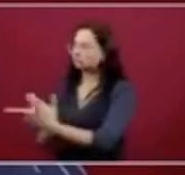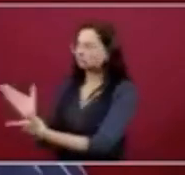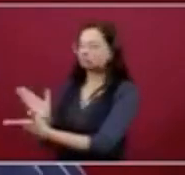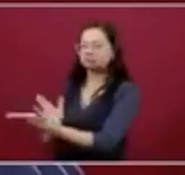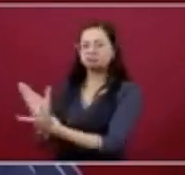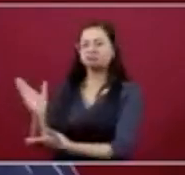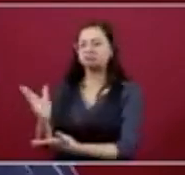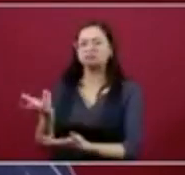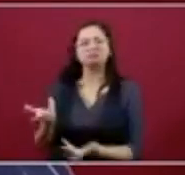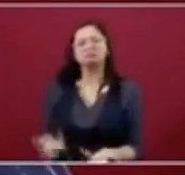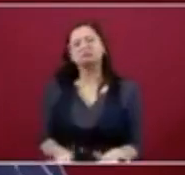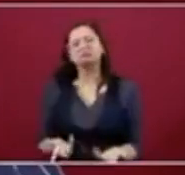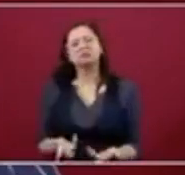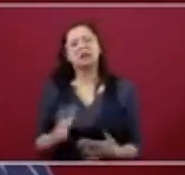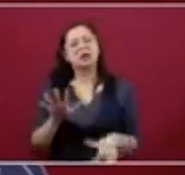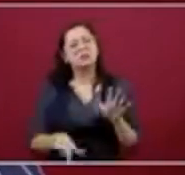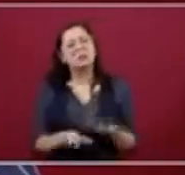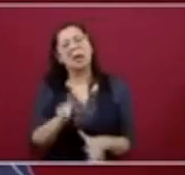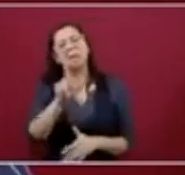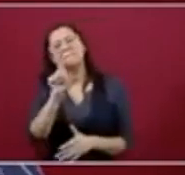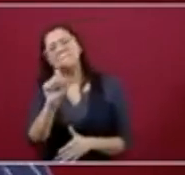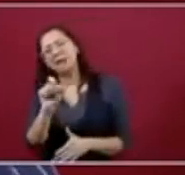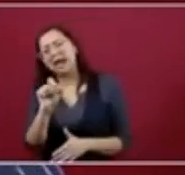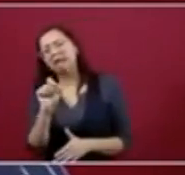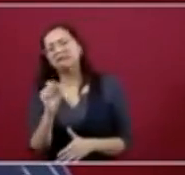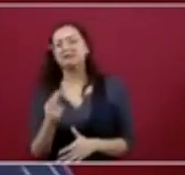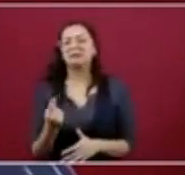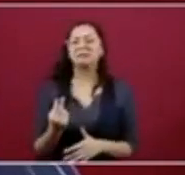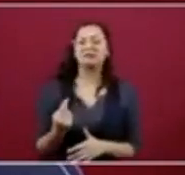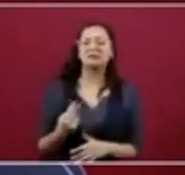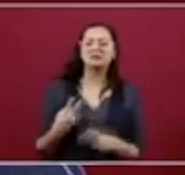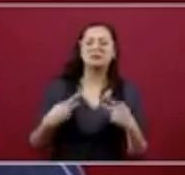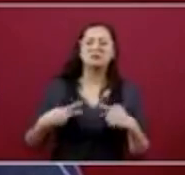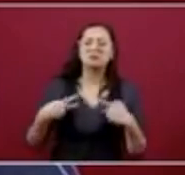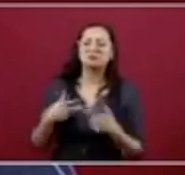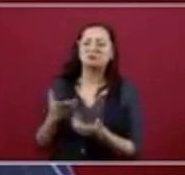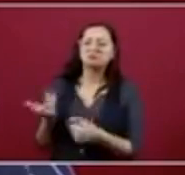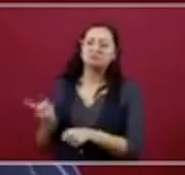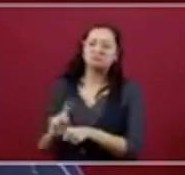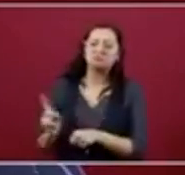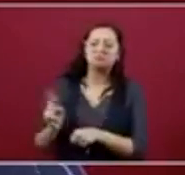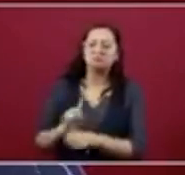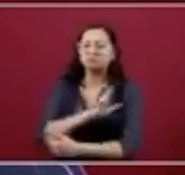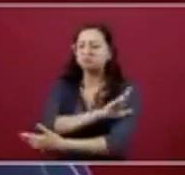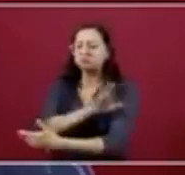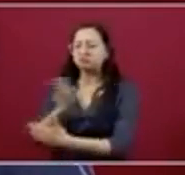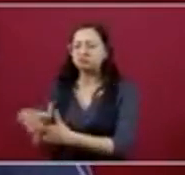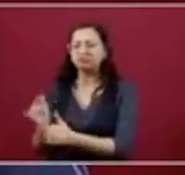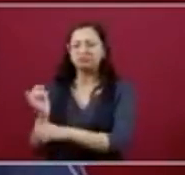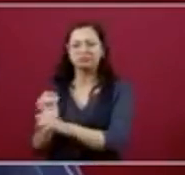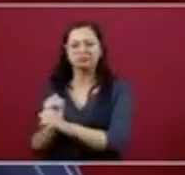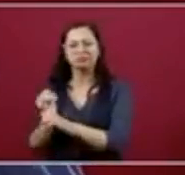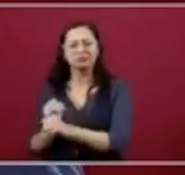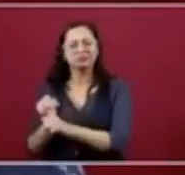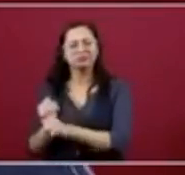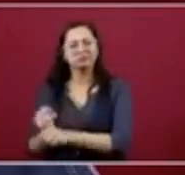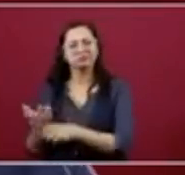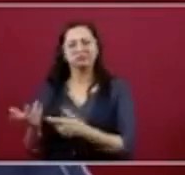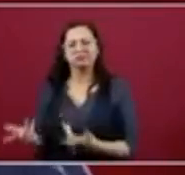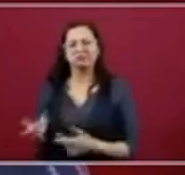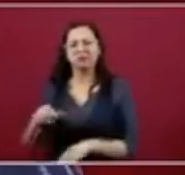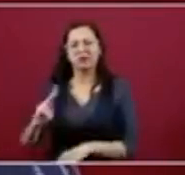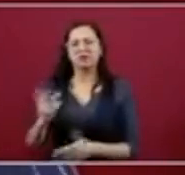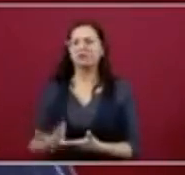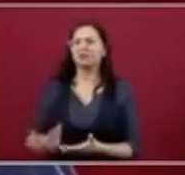recibiendo 20-25 investigadores diarios, cuando en otras épocas, cuando yo